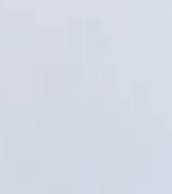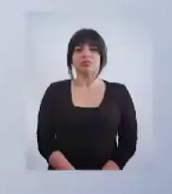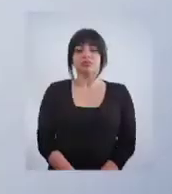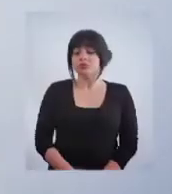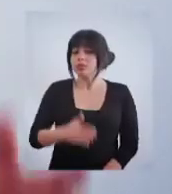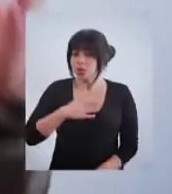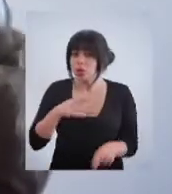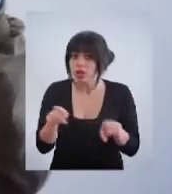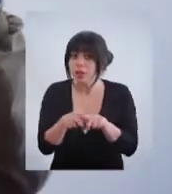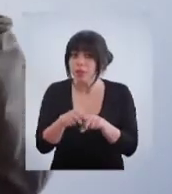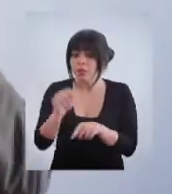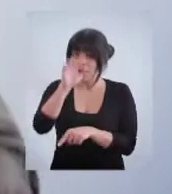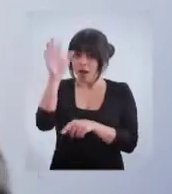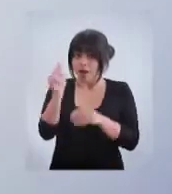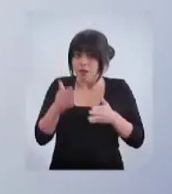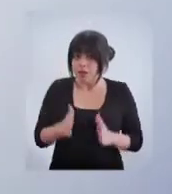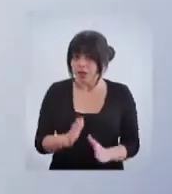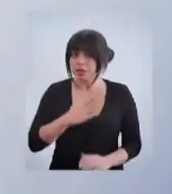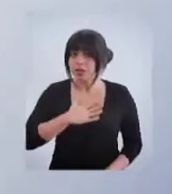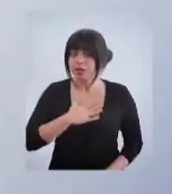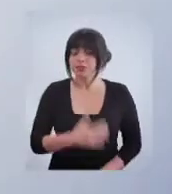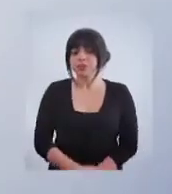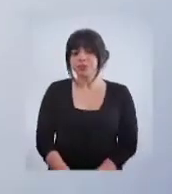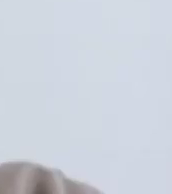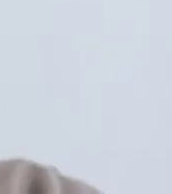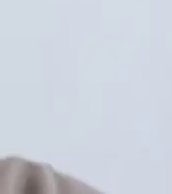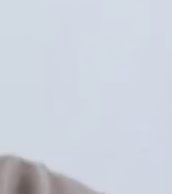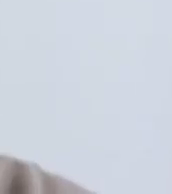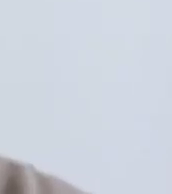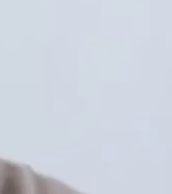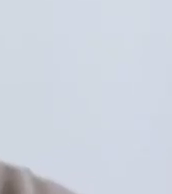afrodescendiente. Y yo también soy afrodescendiente.